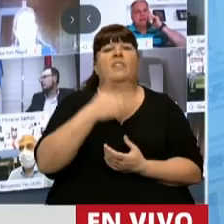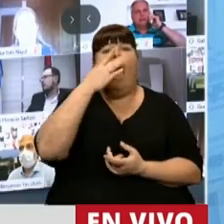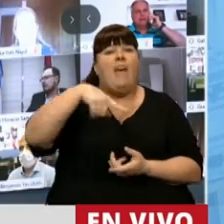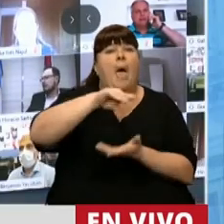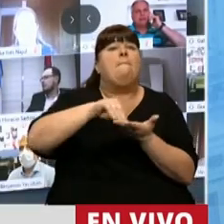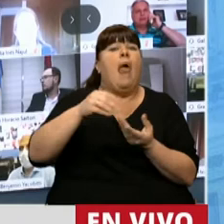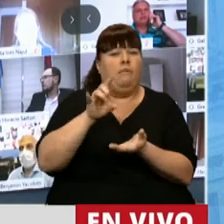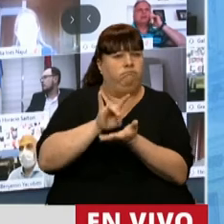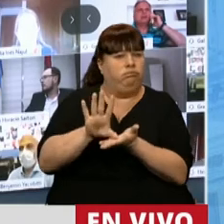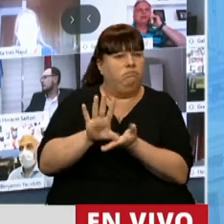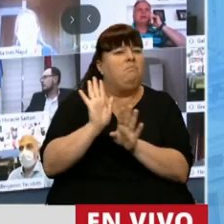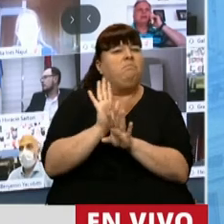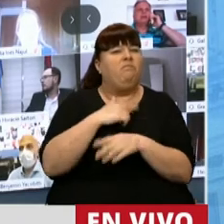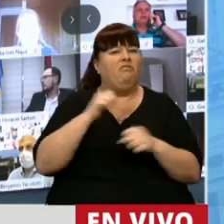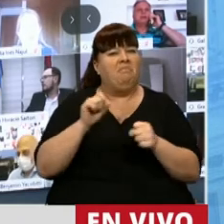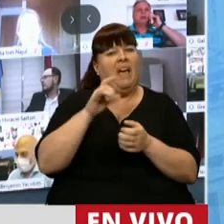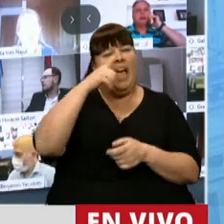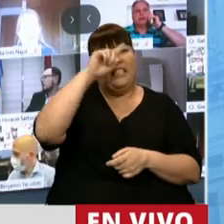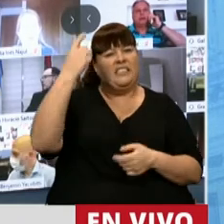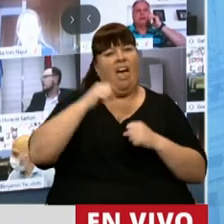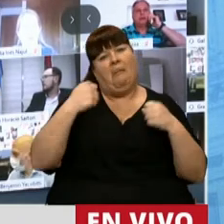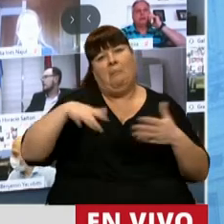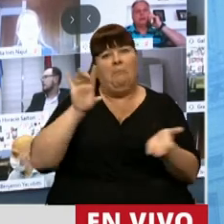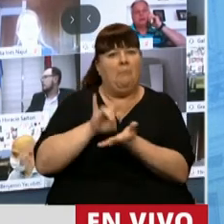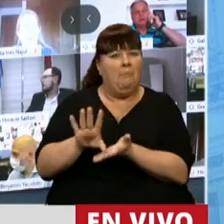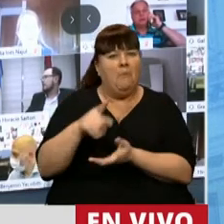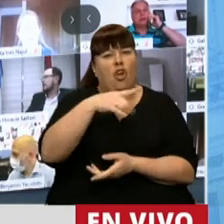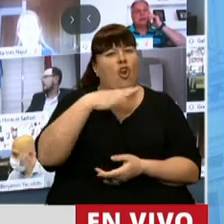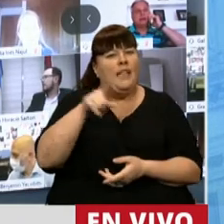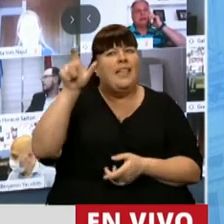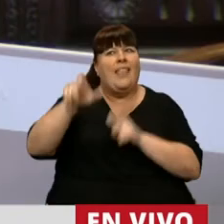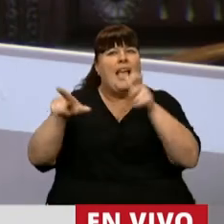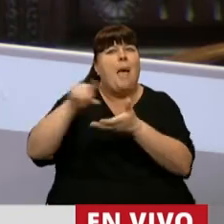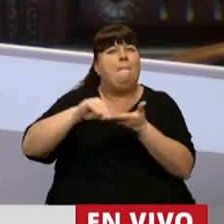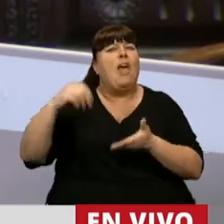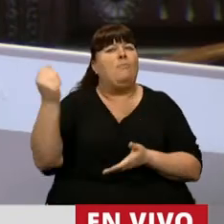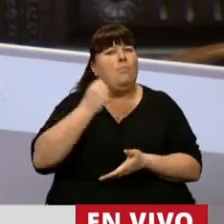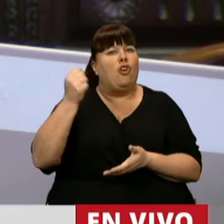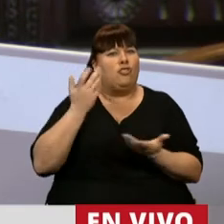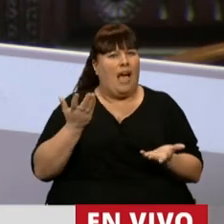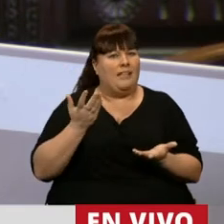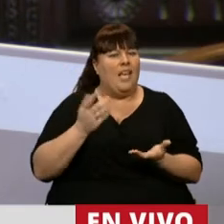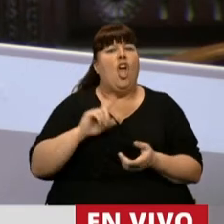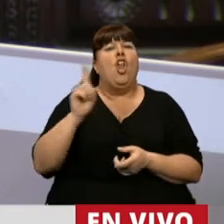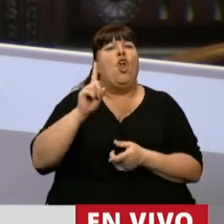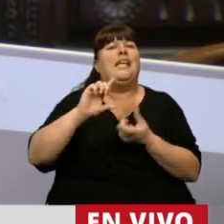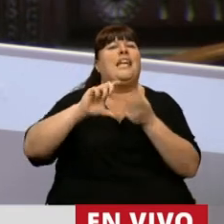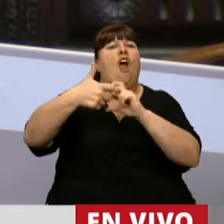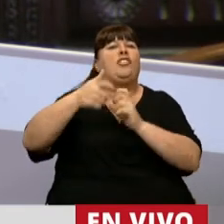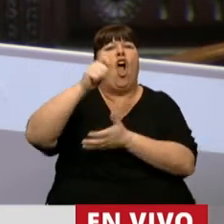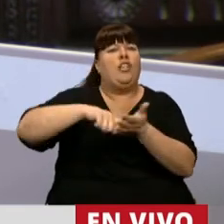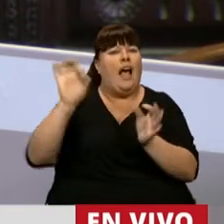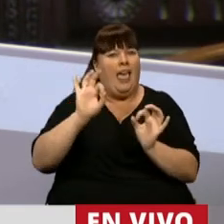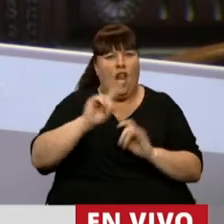echan en la insensibilidad del Estado de no entender que son esenciales ellos. No es que no les renuevan